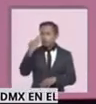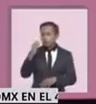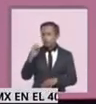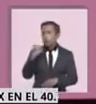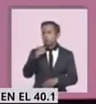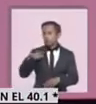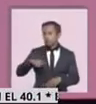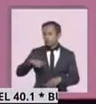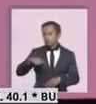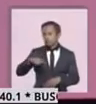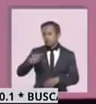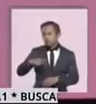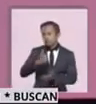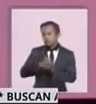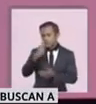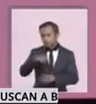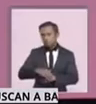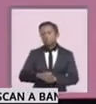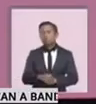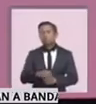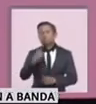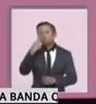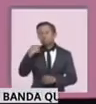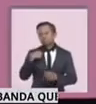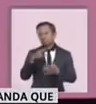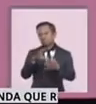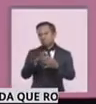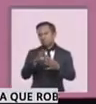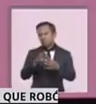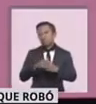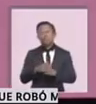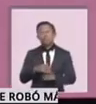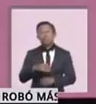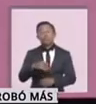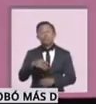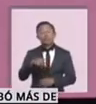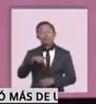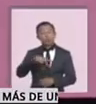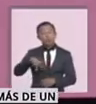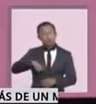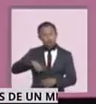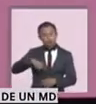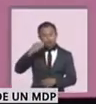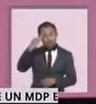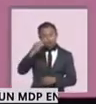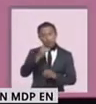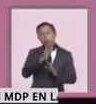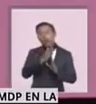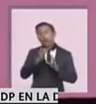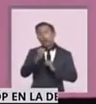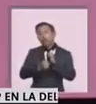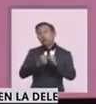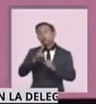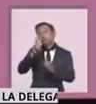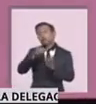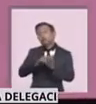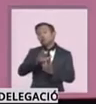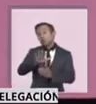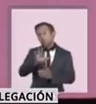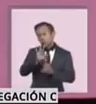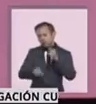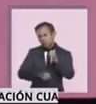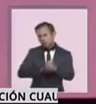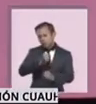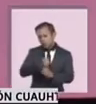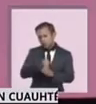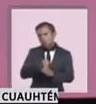relacionas una variable con el resultado electoral. Asumimos que lo que pasó en febrero y marzo fue que el cuestionamiento sobre Ricardo Anaya fue